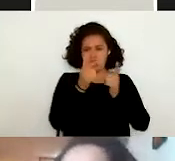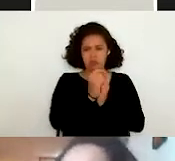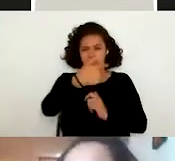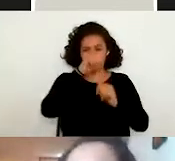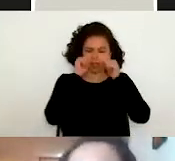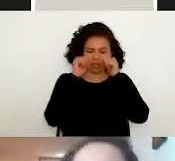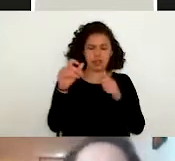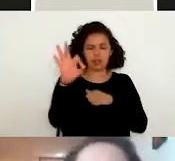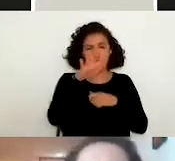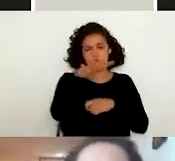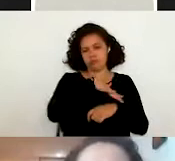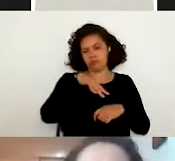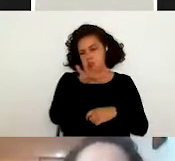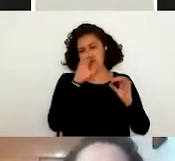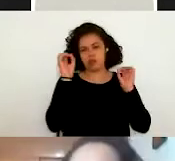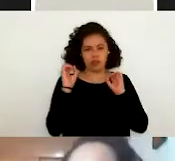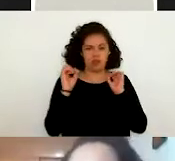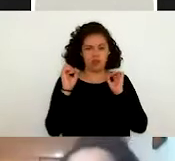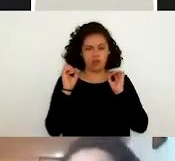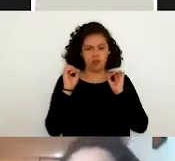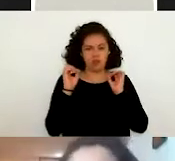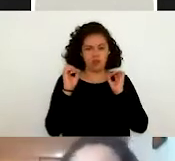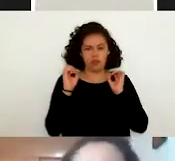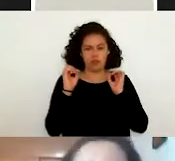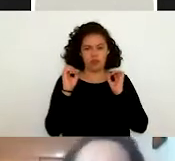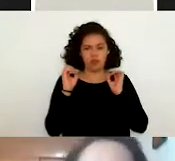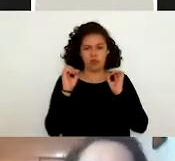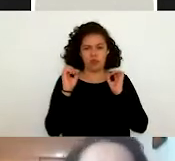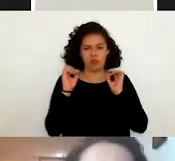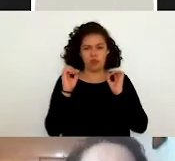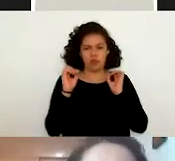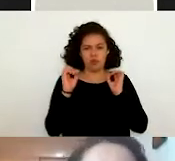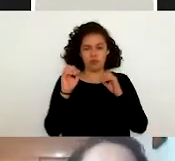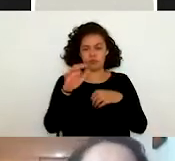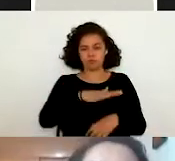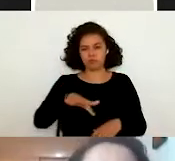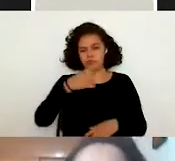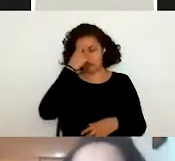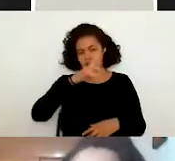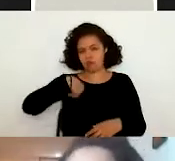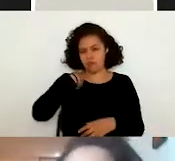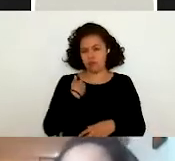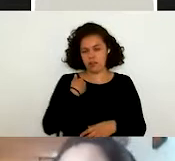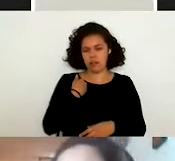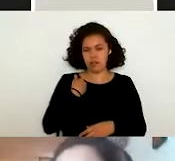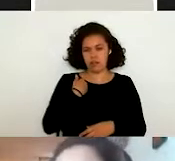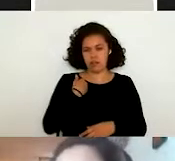la colonia o la población cautiva, si es que tienen población cautiva. O de no ser